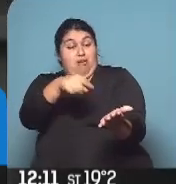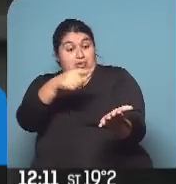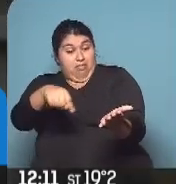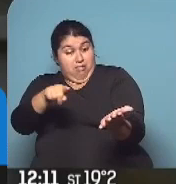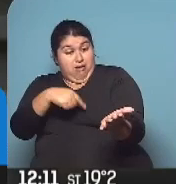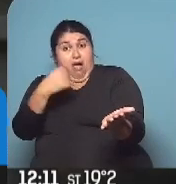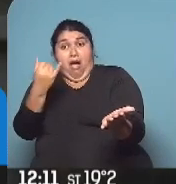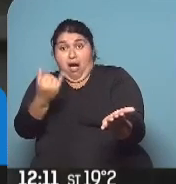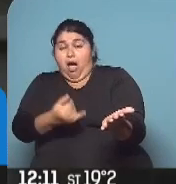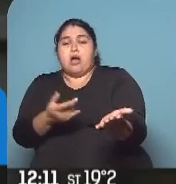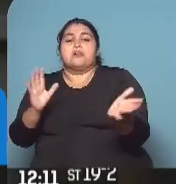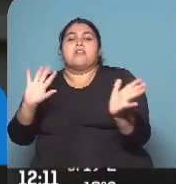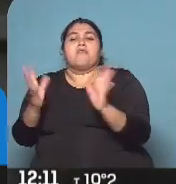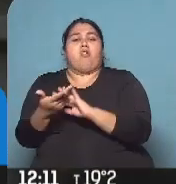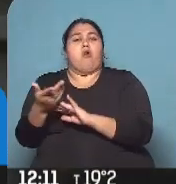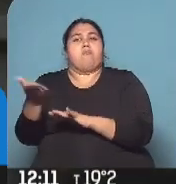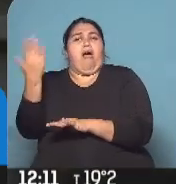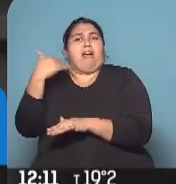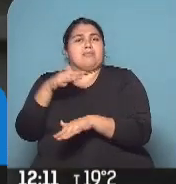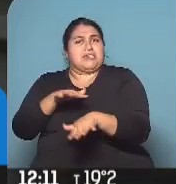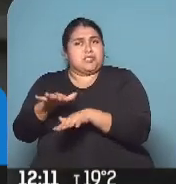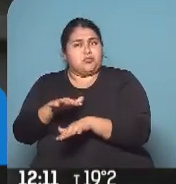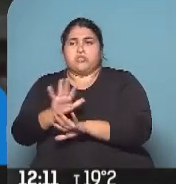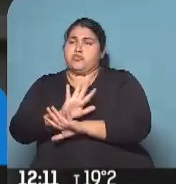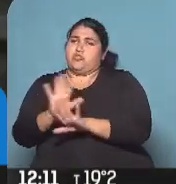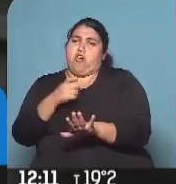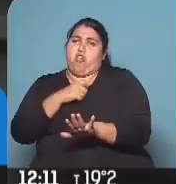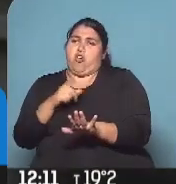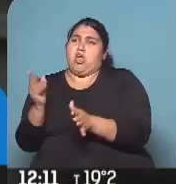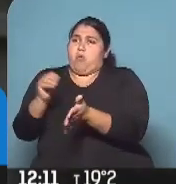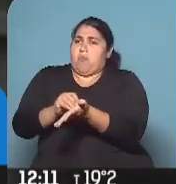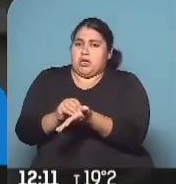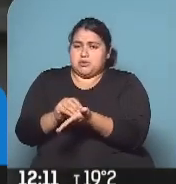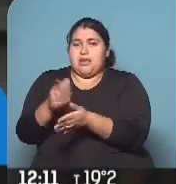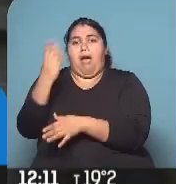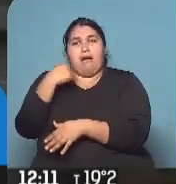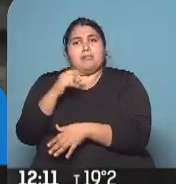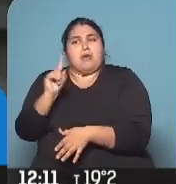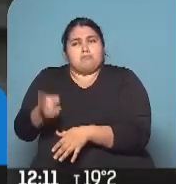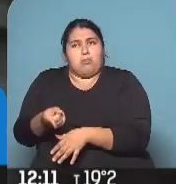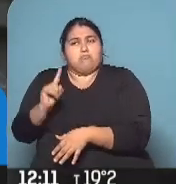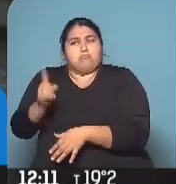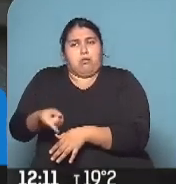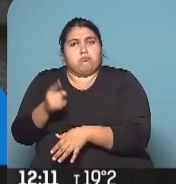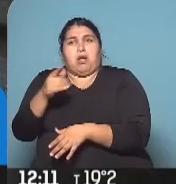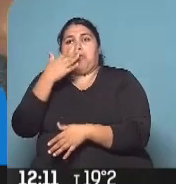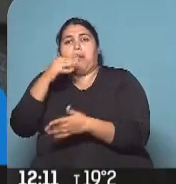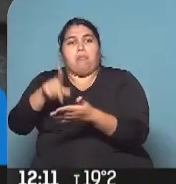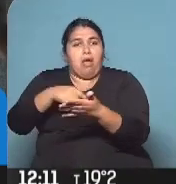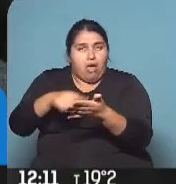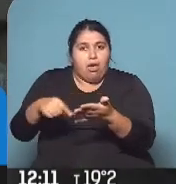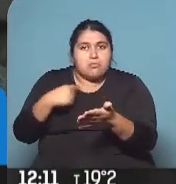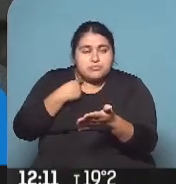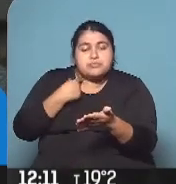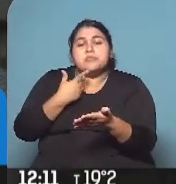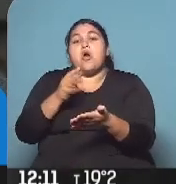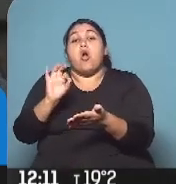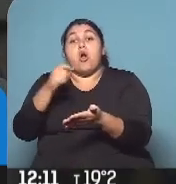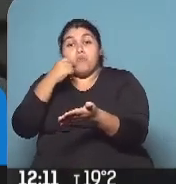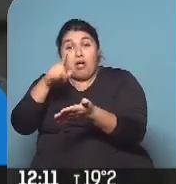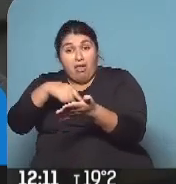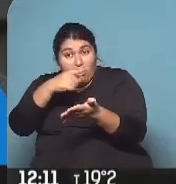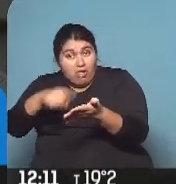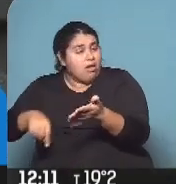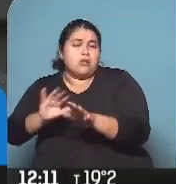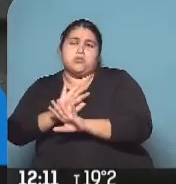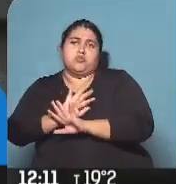que suceda lo que sucedió en otros casos, en donde existiendo sentencia condenatoria, después lo tuve que anular, y una vez que se anula, no se puede